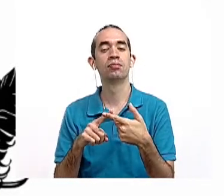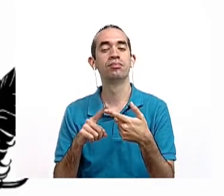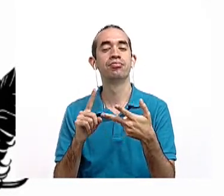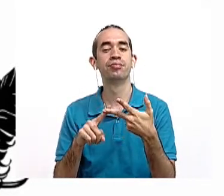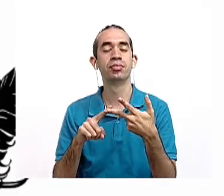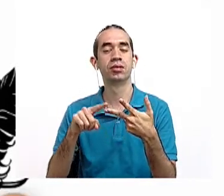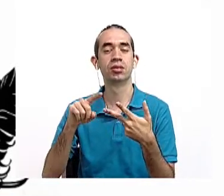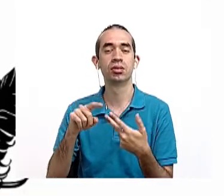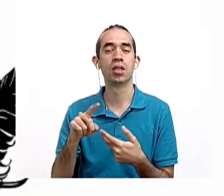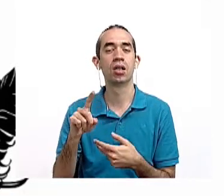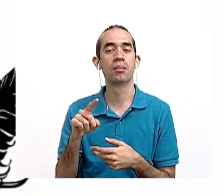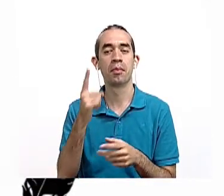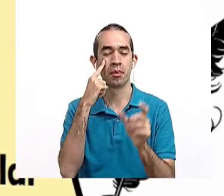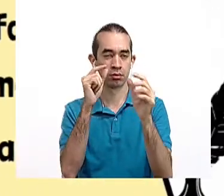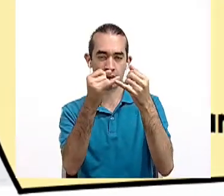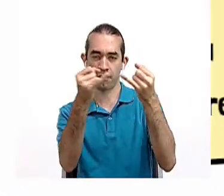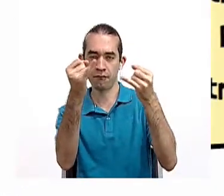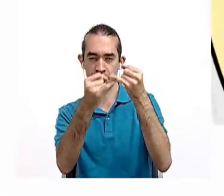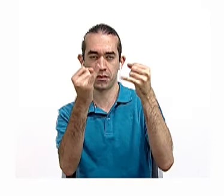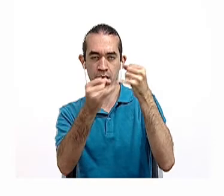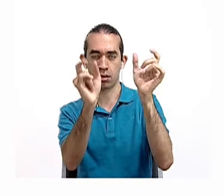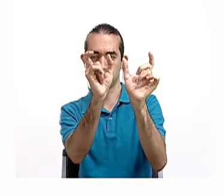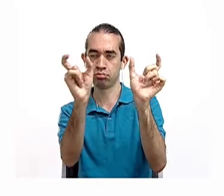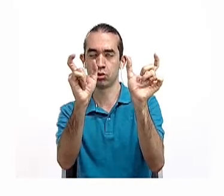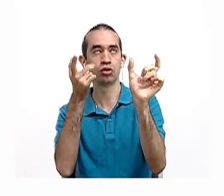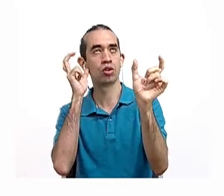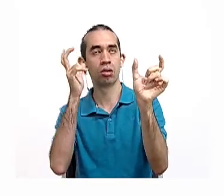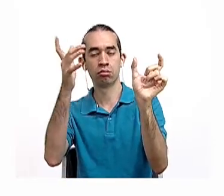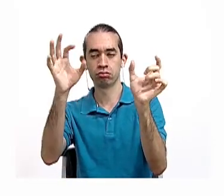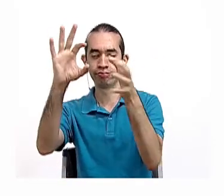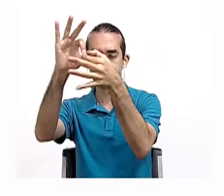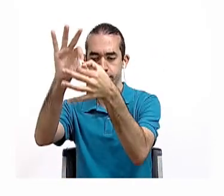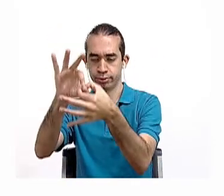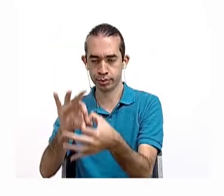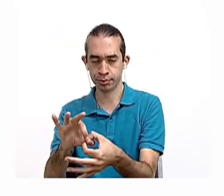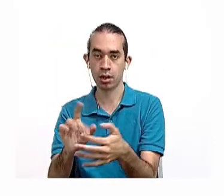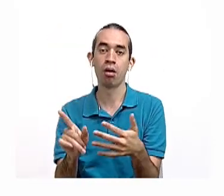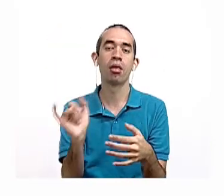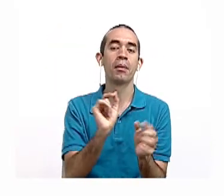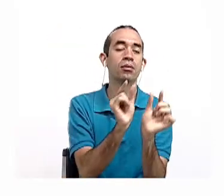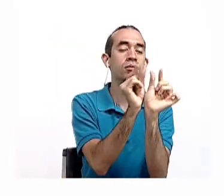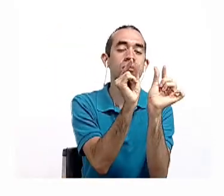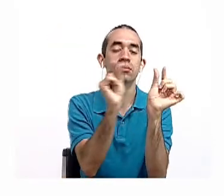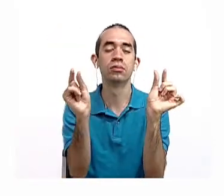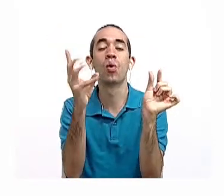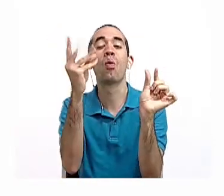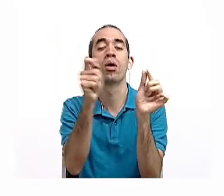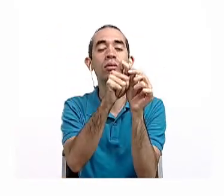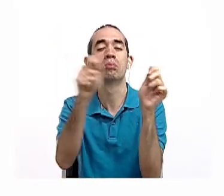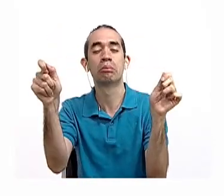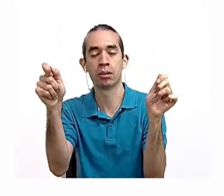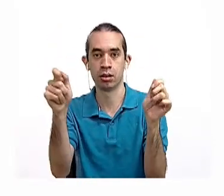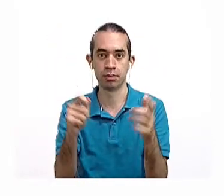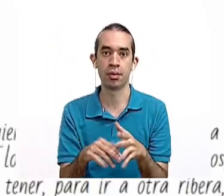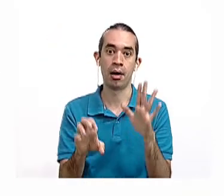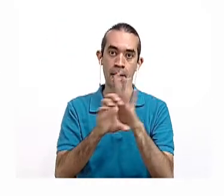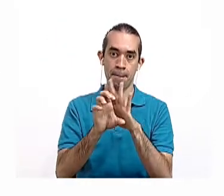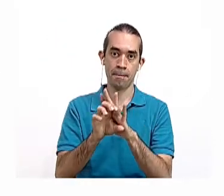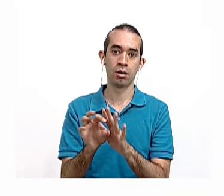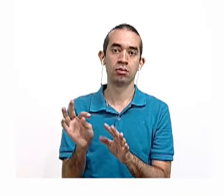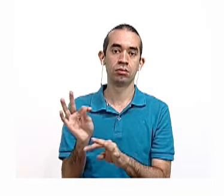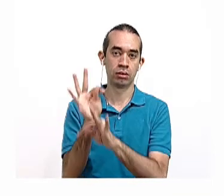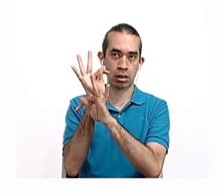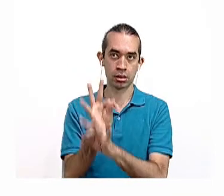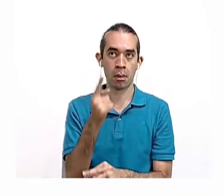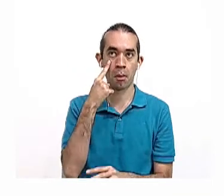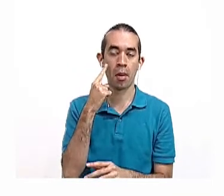de los sonidos finales en los versos y la métrica, la medida de los versos. Un ejemplo de una estructura clásica es el poema